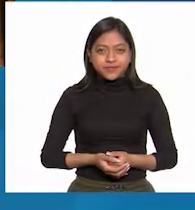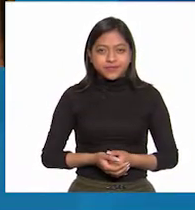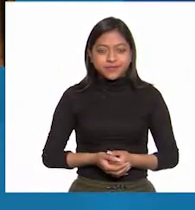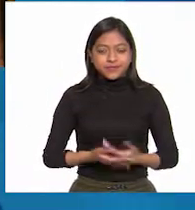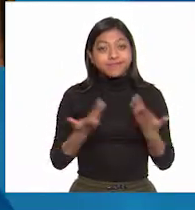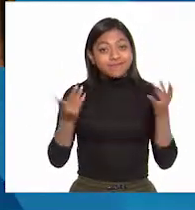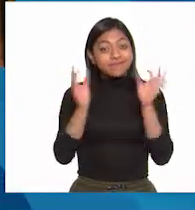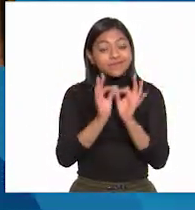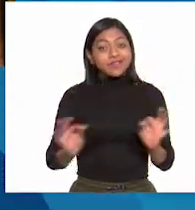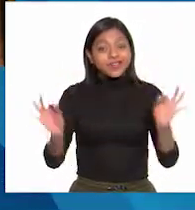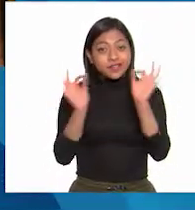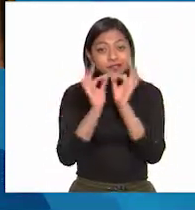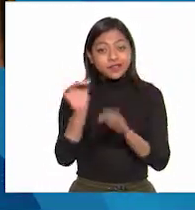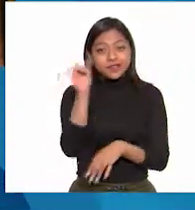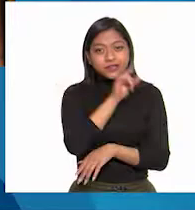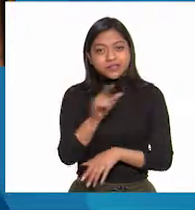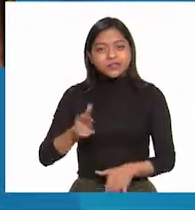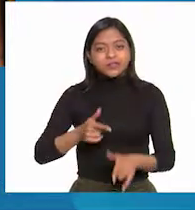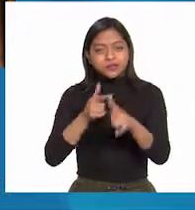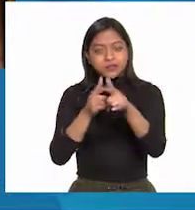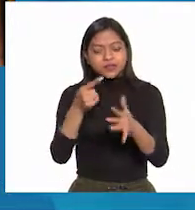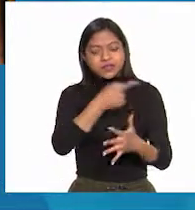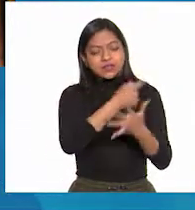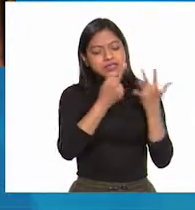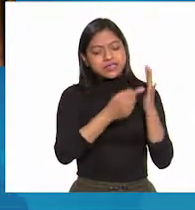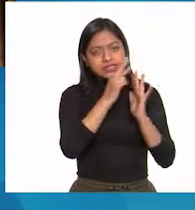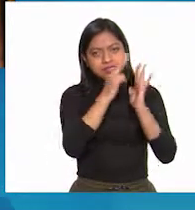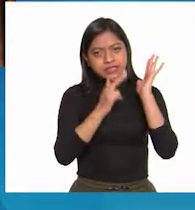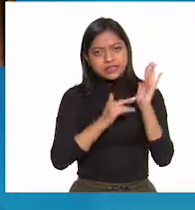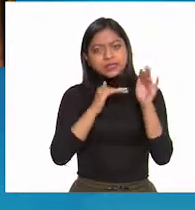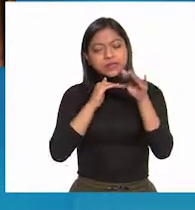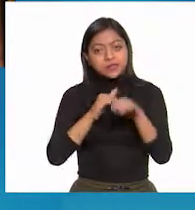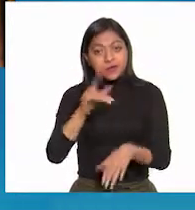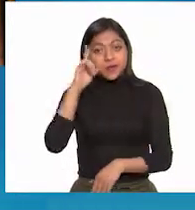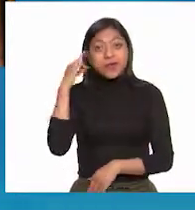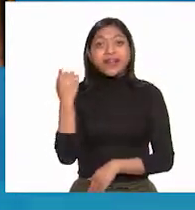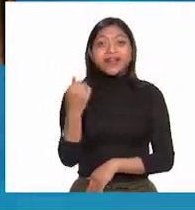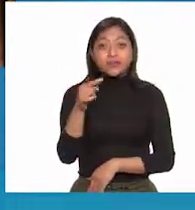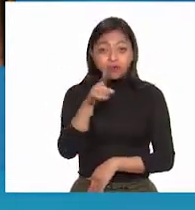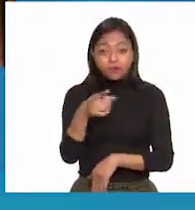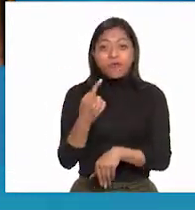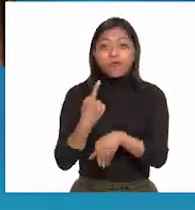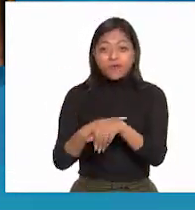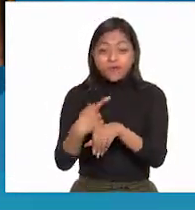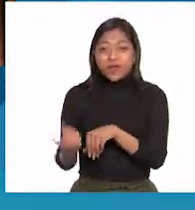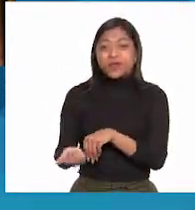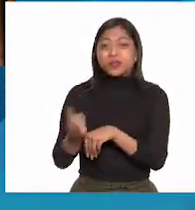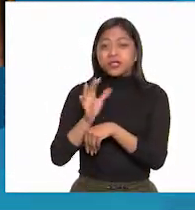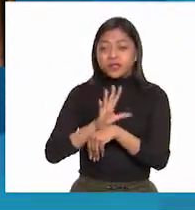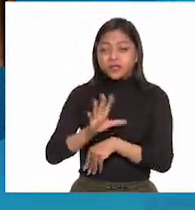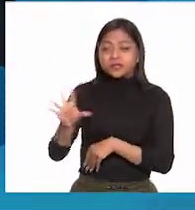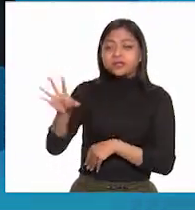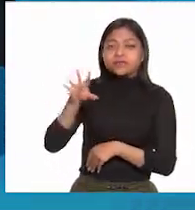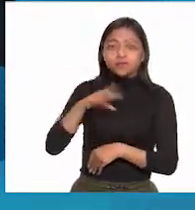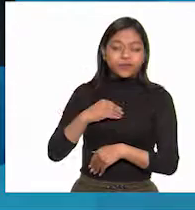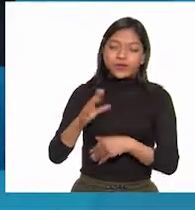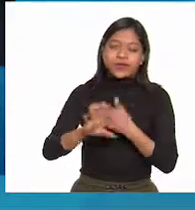Es muy importante continuar con las recomendaciones para evitar contagios de COVID.